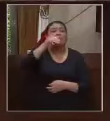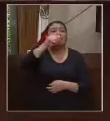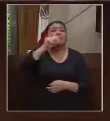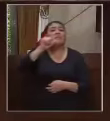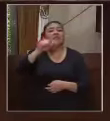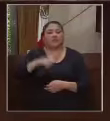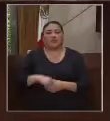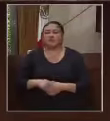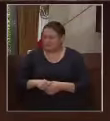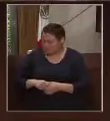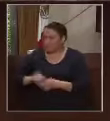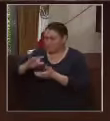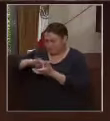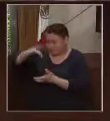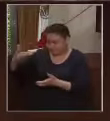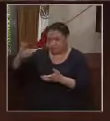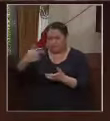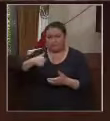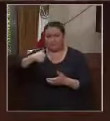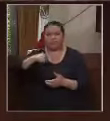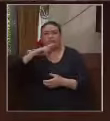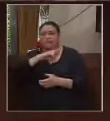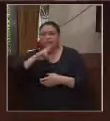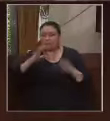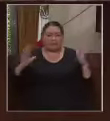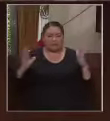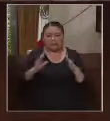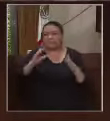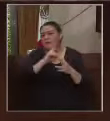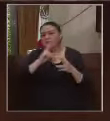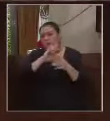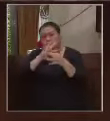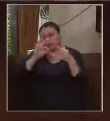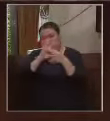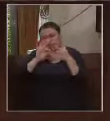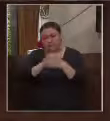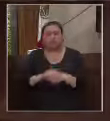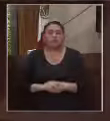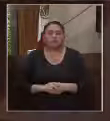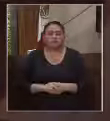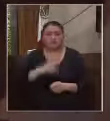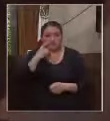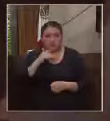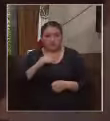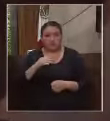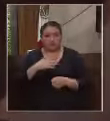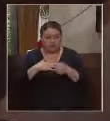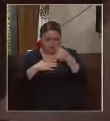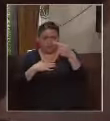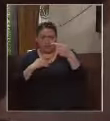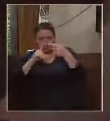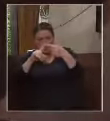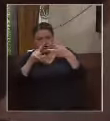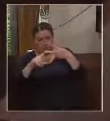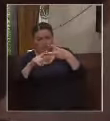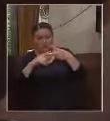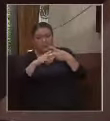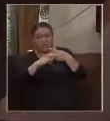Gracias, Presidenta. Trataré de ser breve. Respecto del primer punto de los